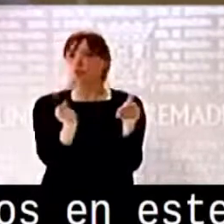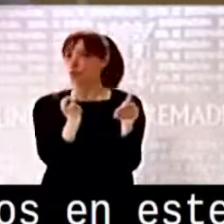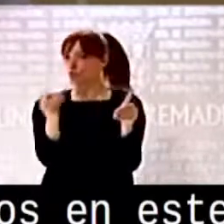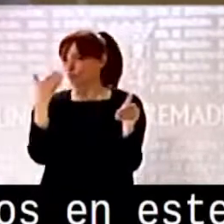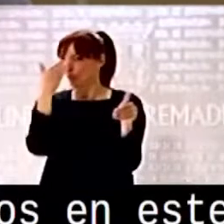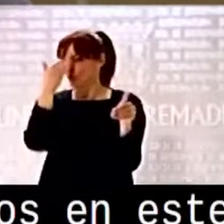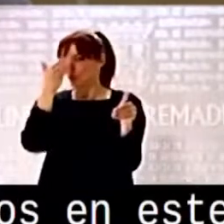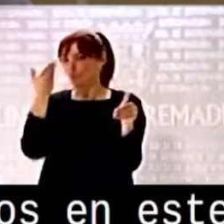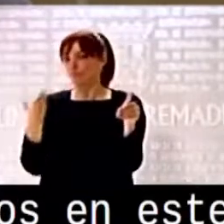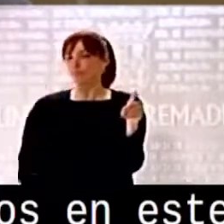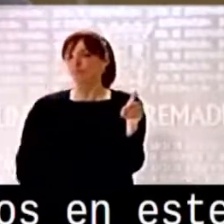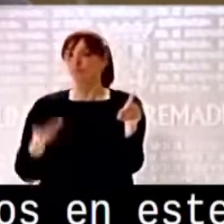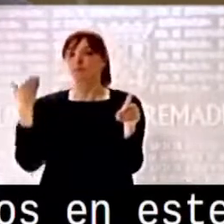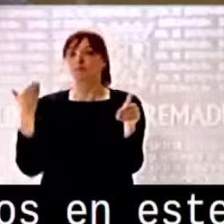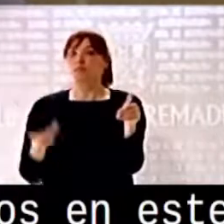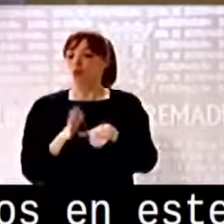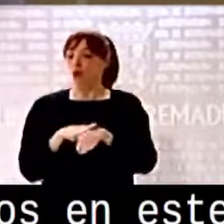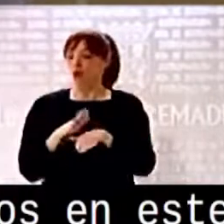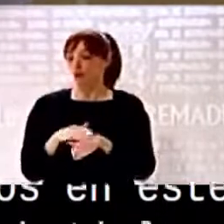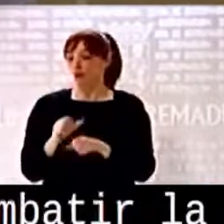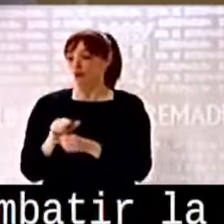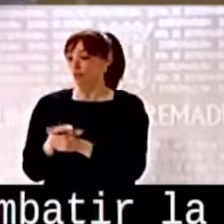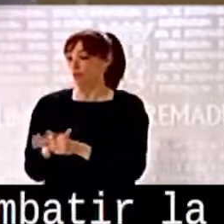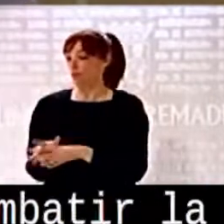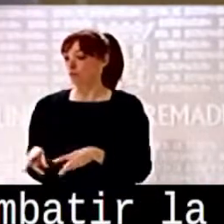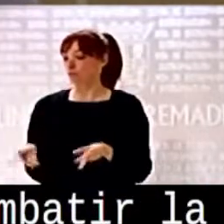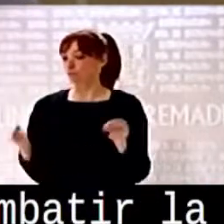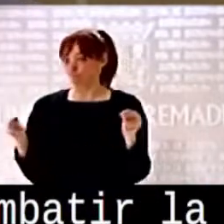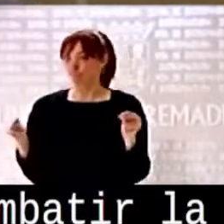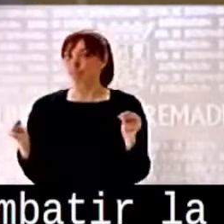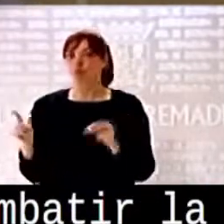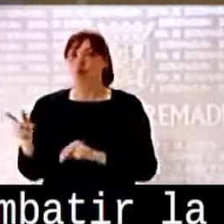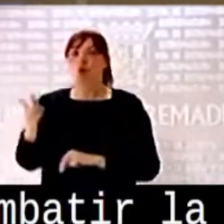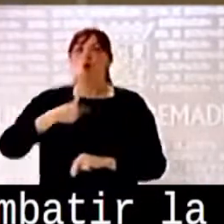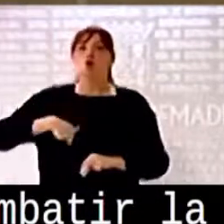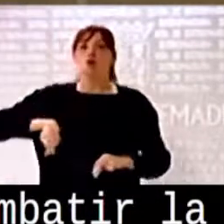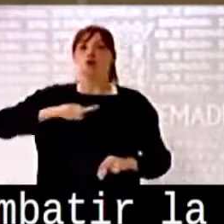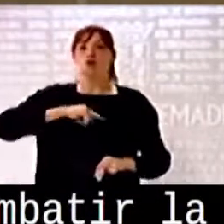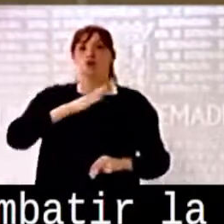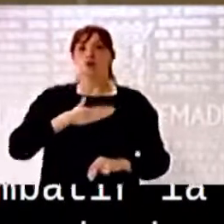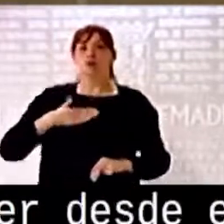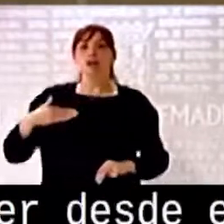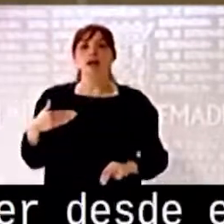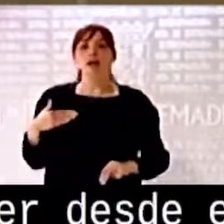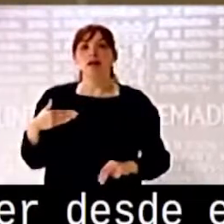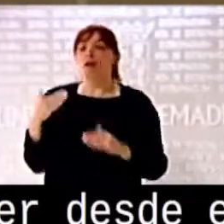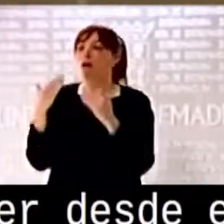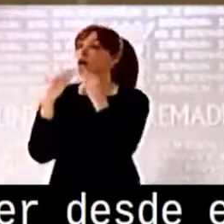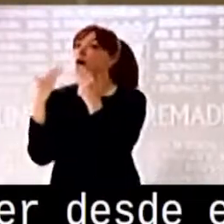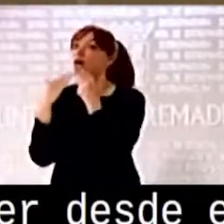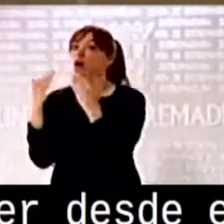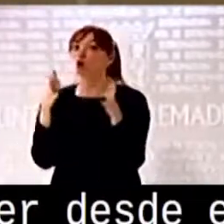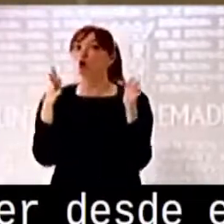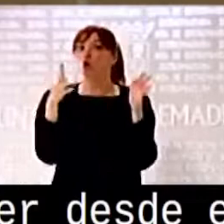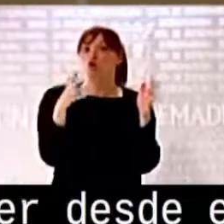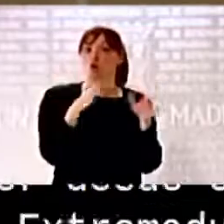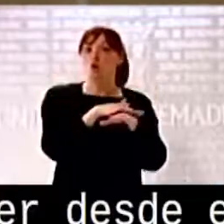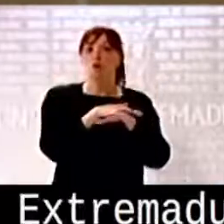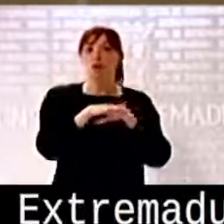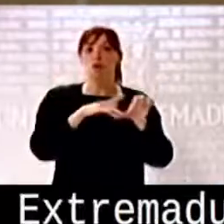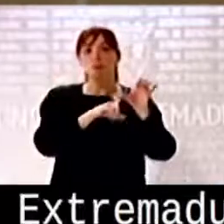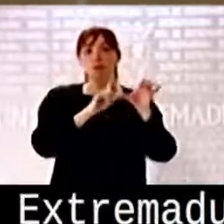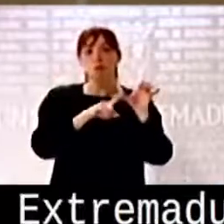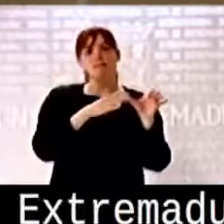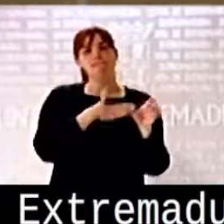fundamental para combatir la pandemia. Nosotros queremos agradecer desde el Consejo de Gobierno de la Junta de Extremadura,